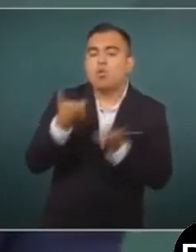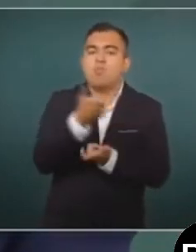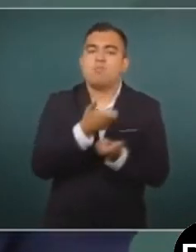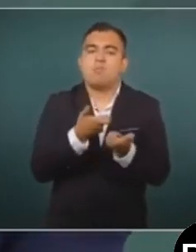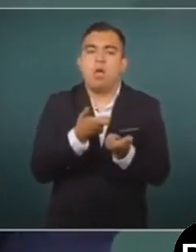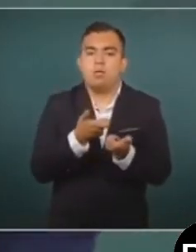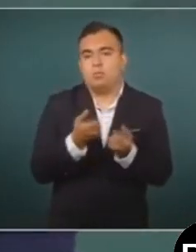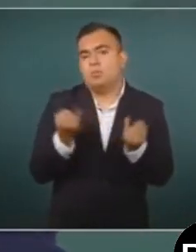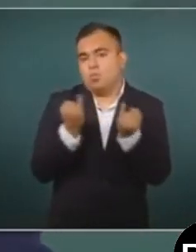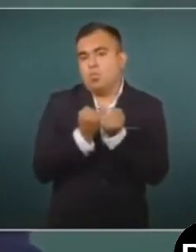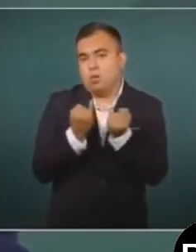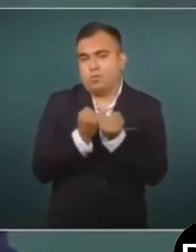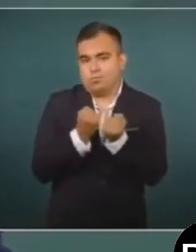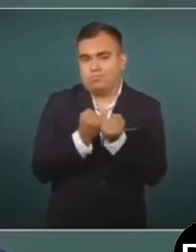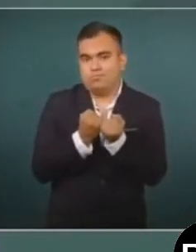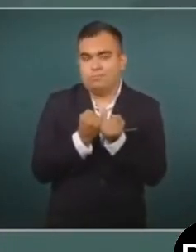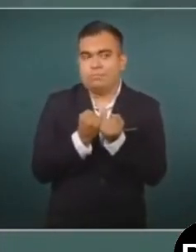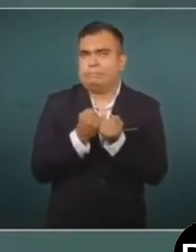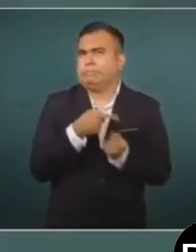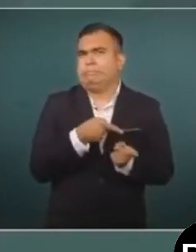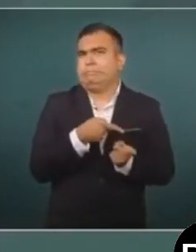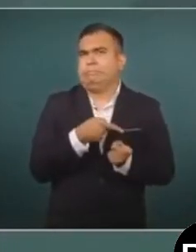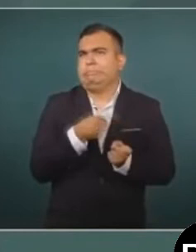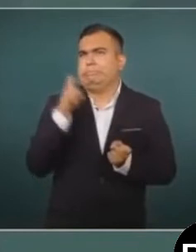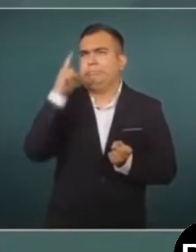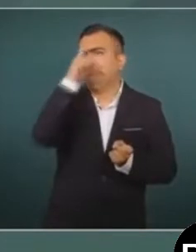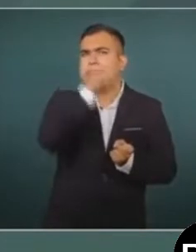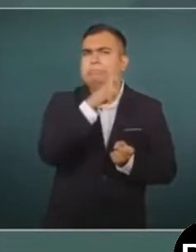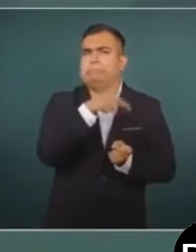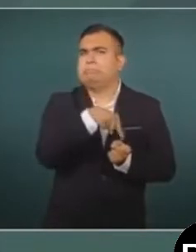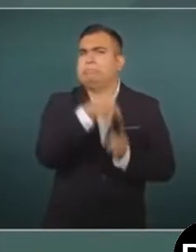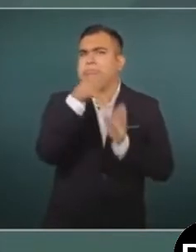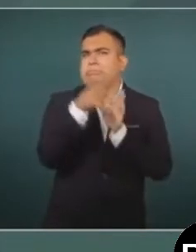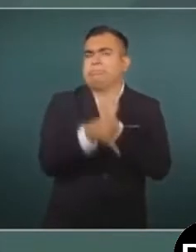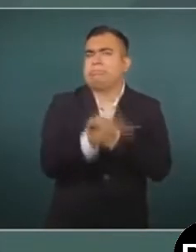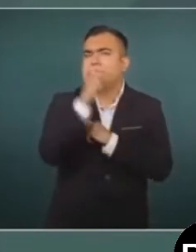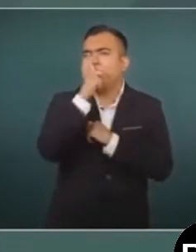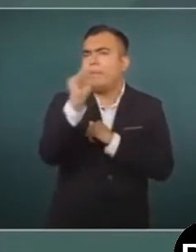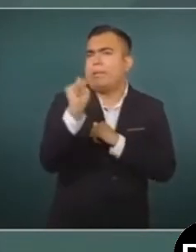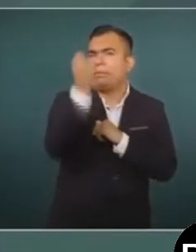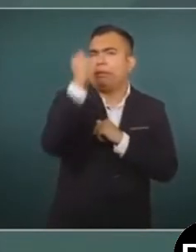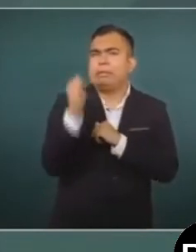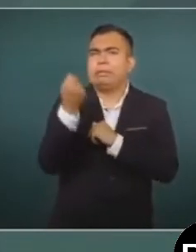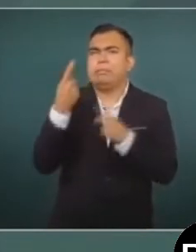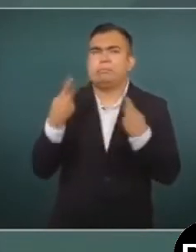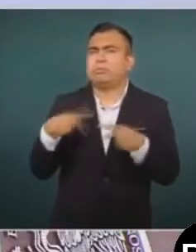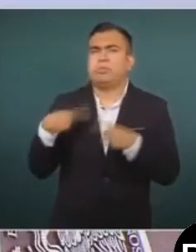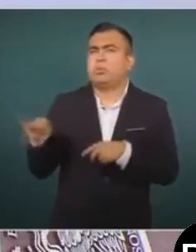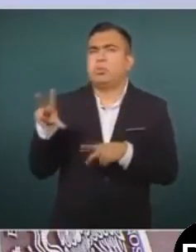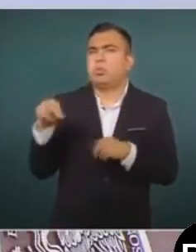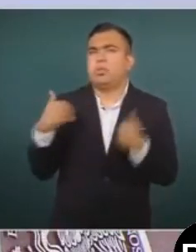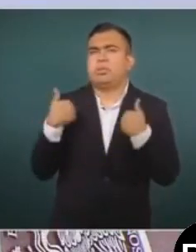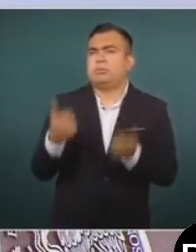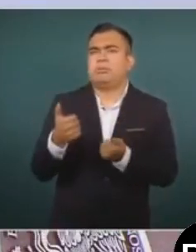se planteaba de que eran asuntos muy complejos, muy técnicos y que la gente no entendía. Nada de